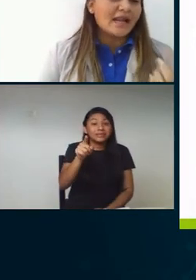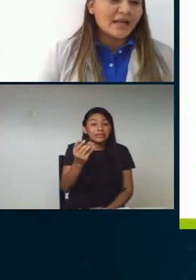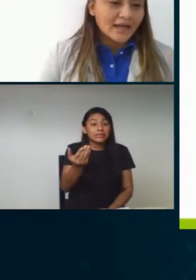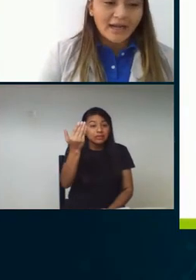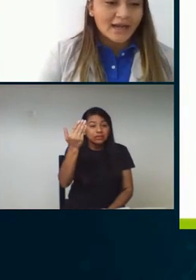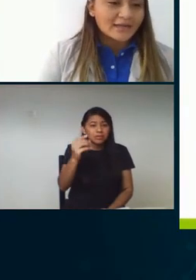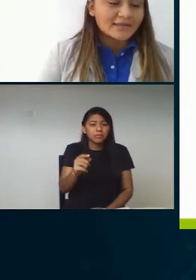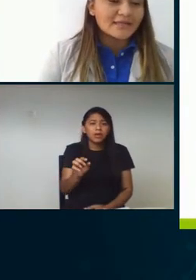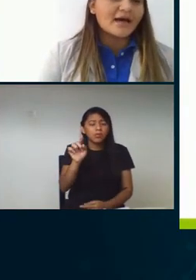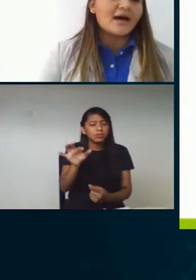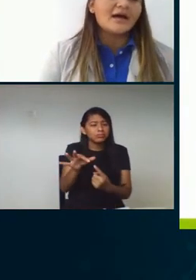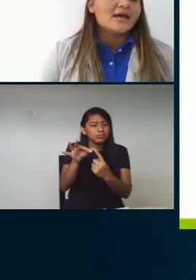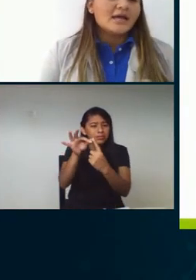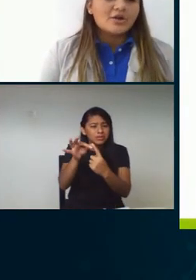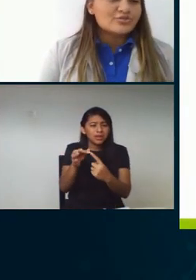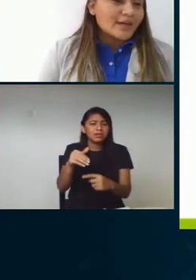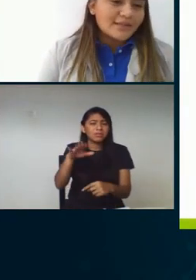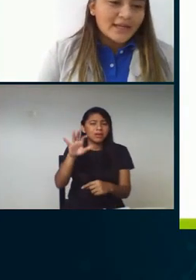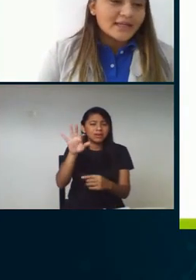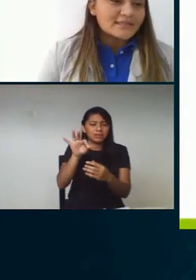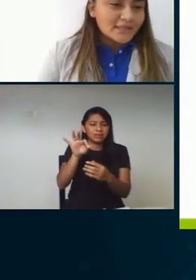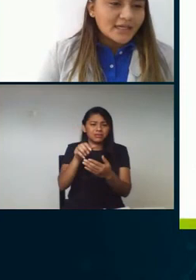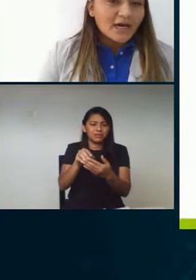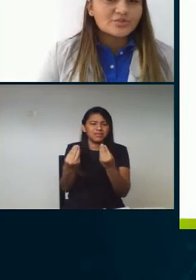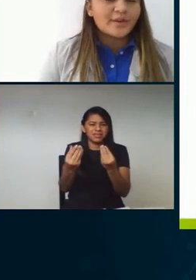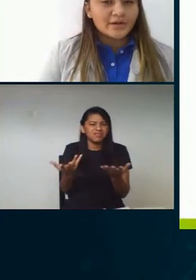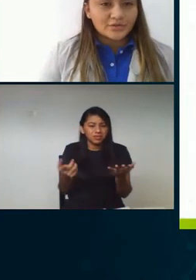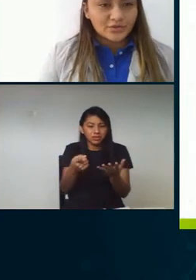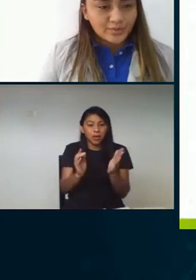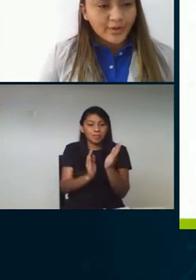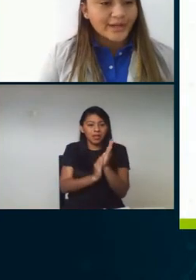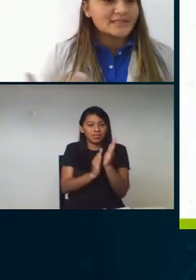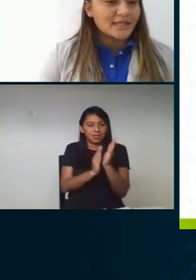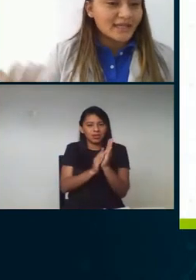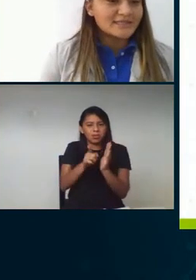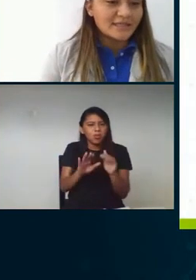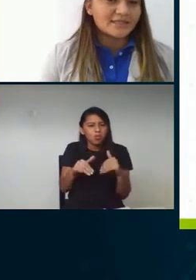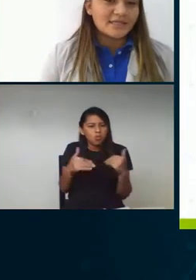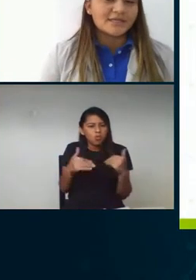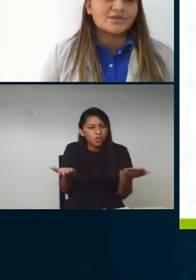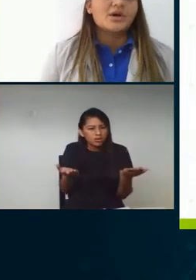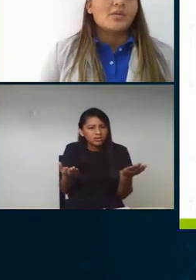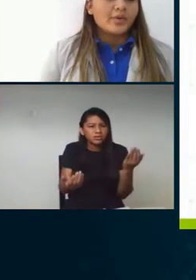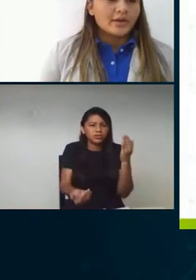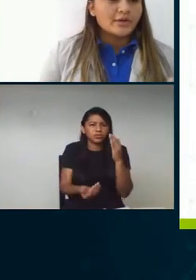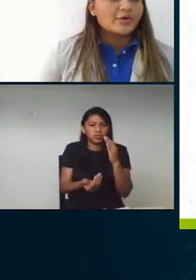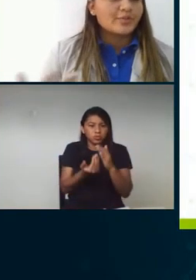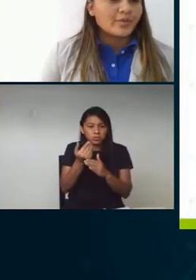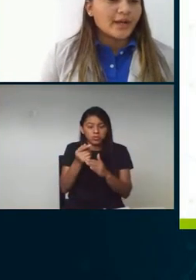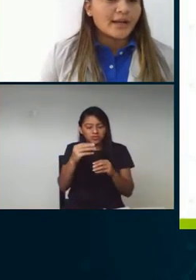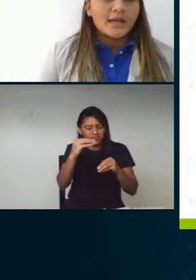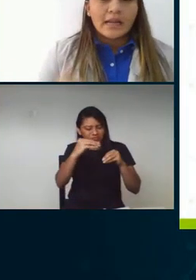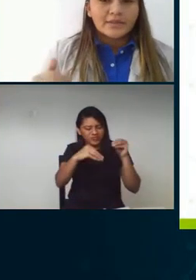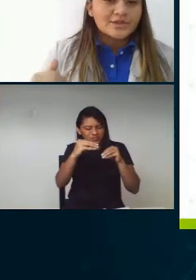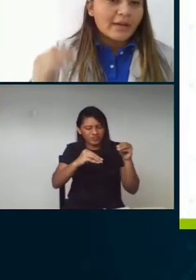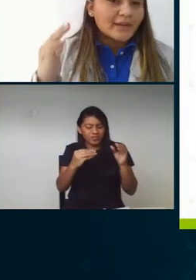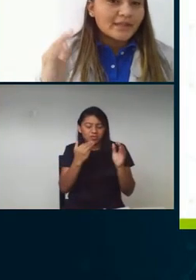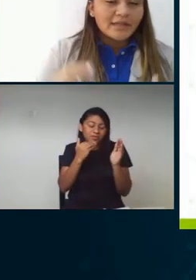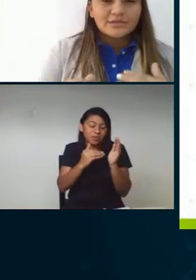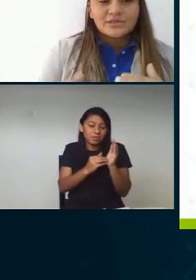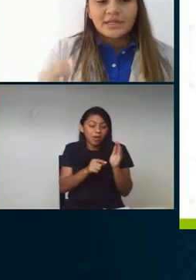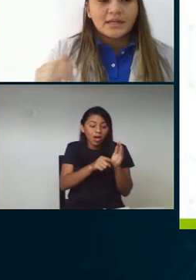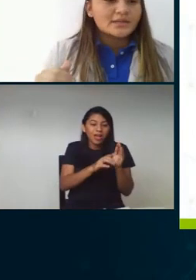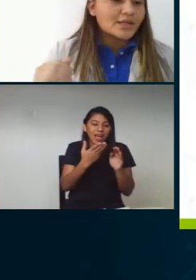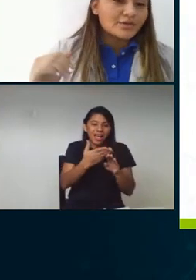sacar la cantidad, los materiales indicados para nosotros poder hacer este diseño, poderlo incorporar. La mayoría